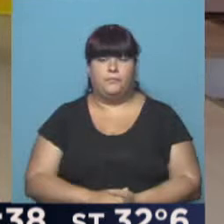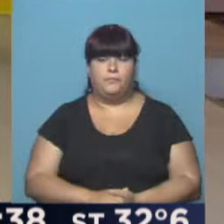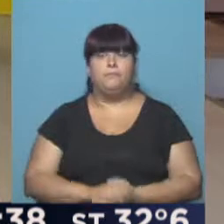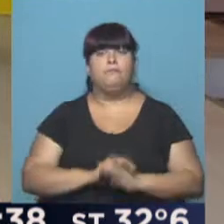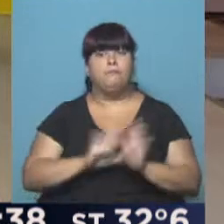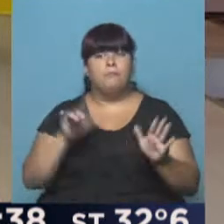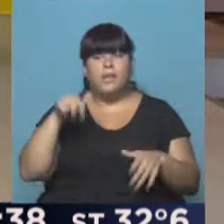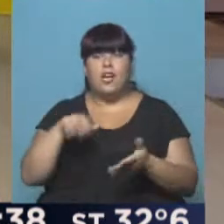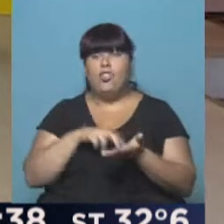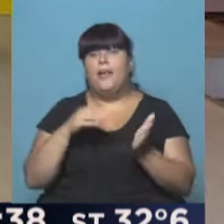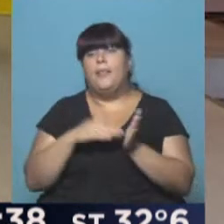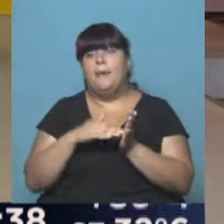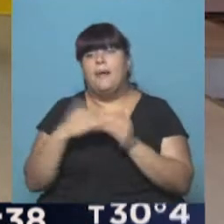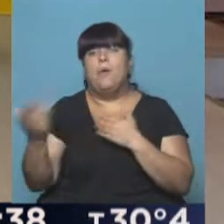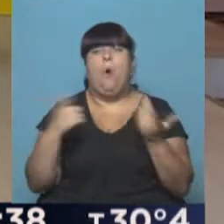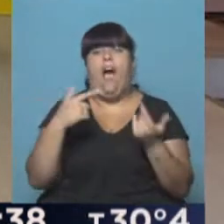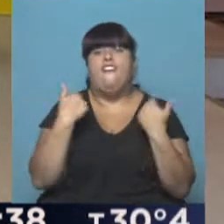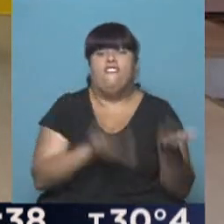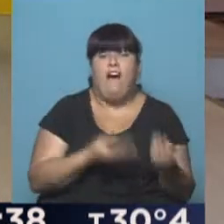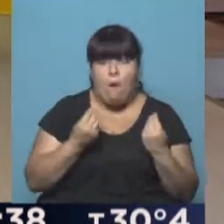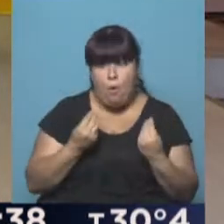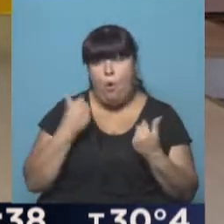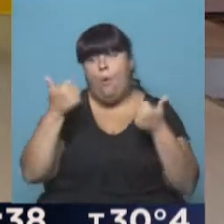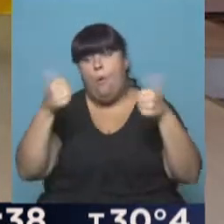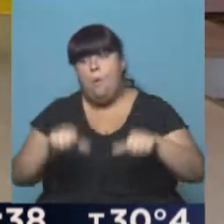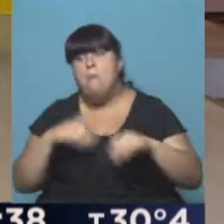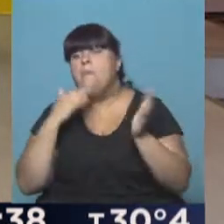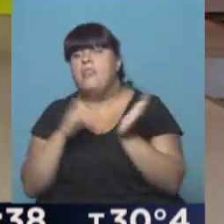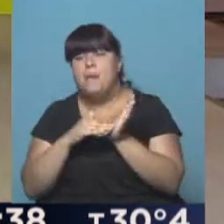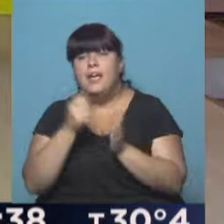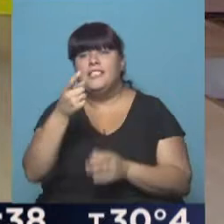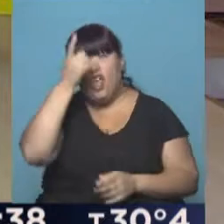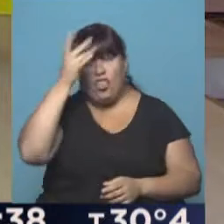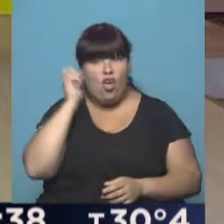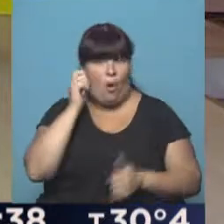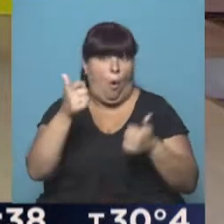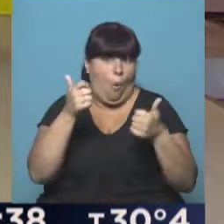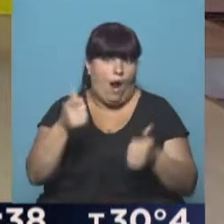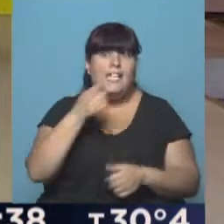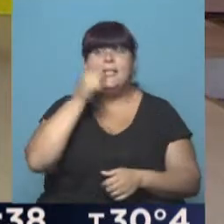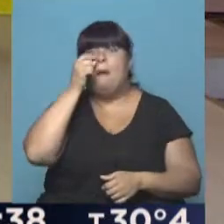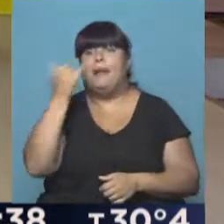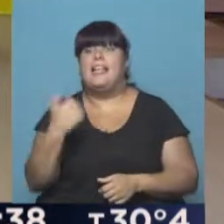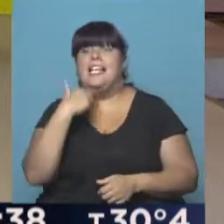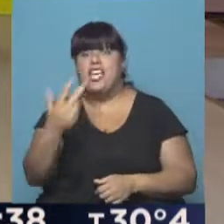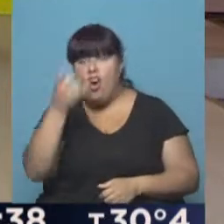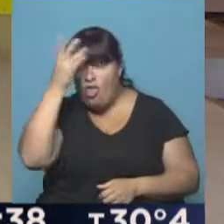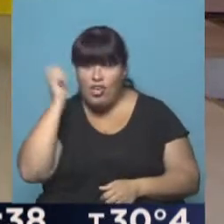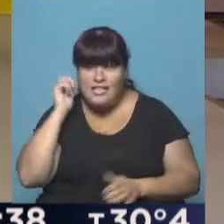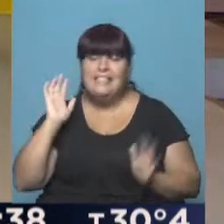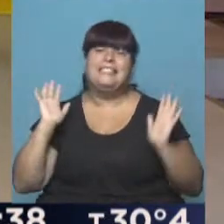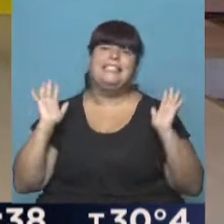bueno esta noticia depende del lado de la vereda la que usted se encuentre puede ser buena o mala si tenéis 12 años va a ser muy buena si sos papá de un chico de 12 años